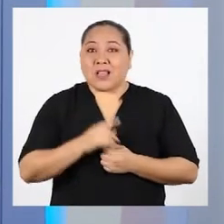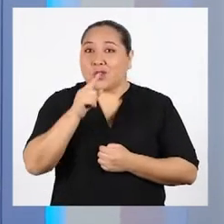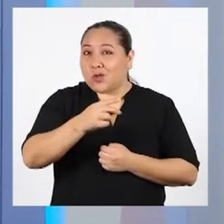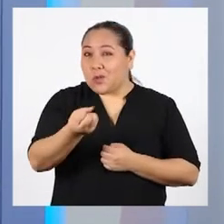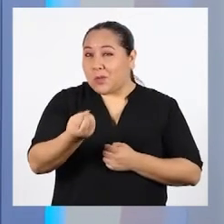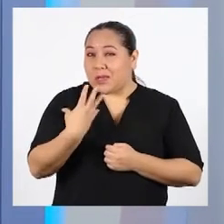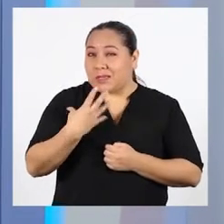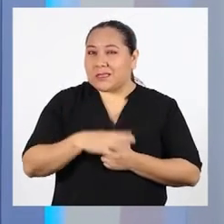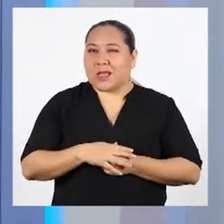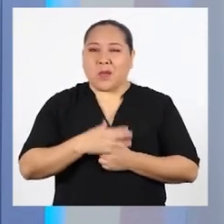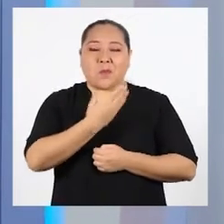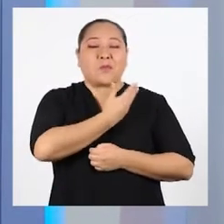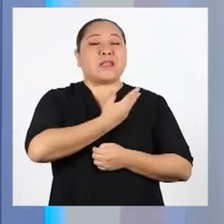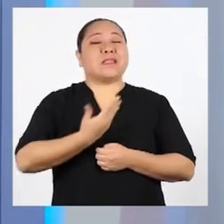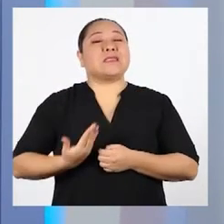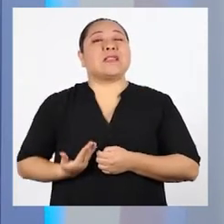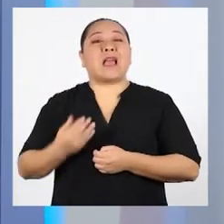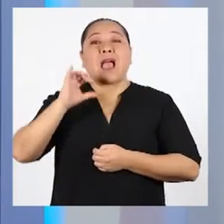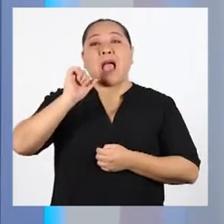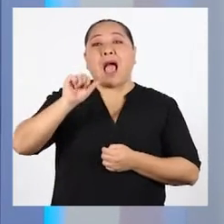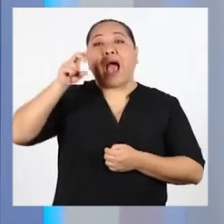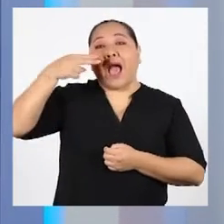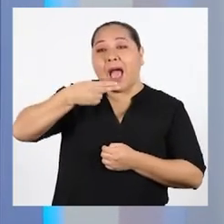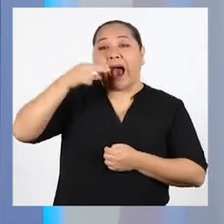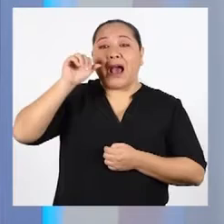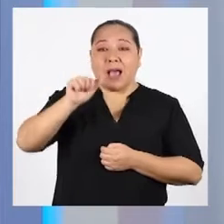¿No dices que eres el presidente de la